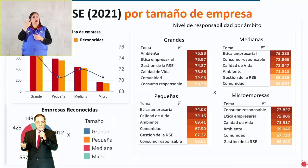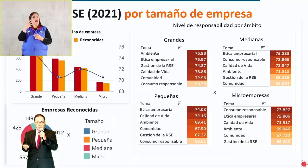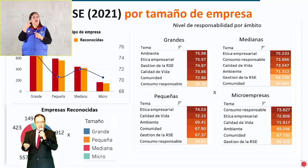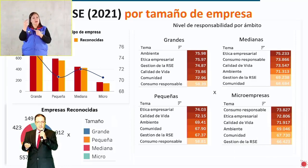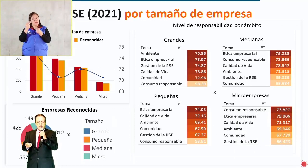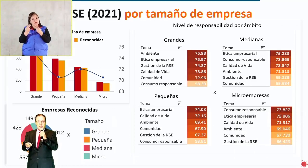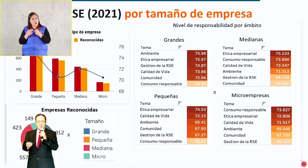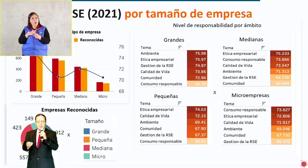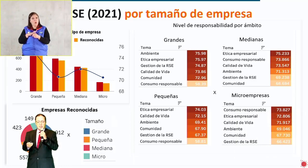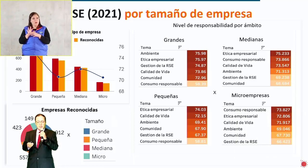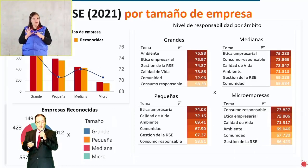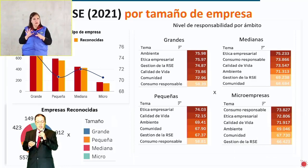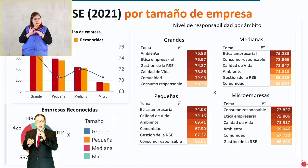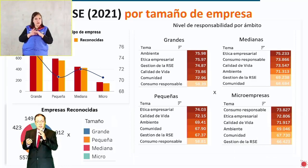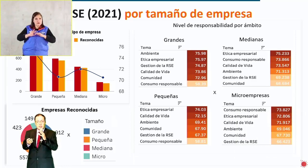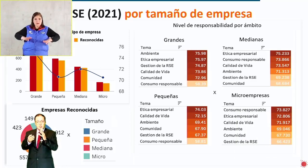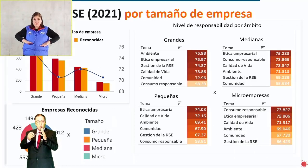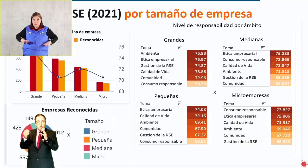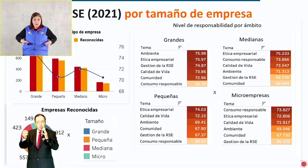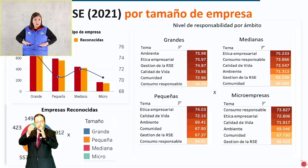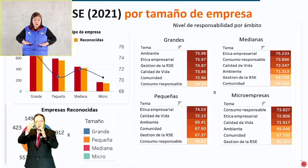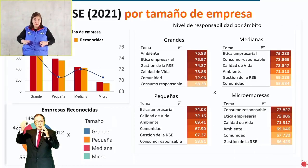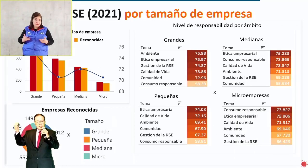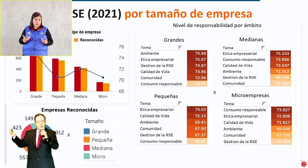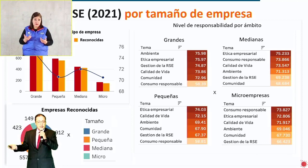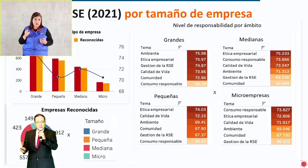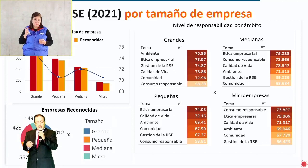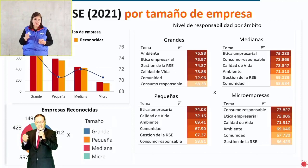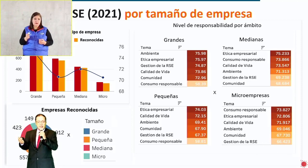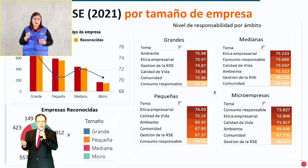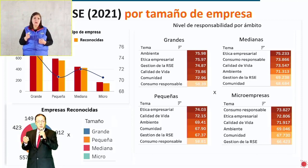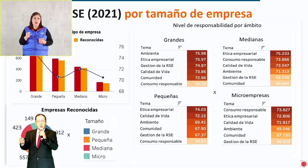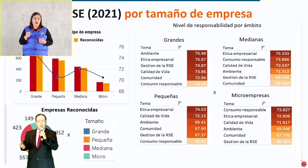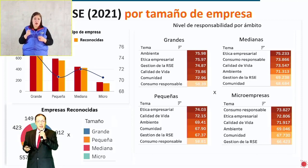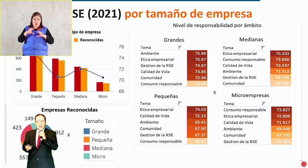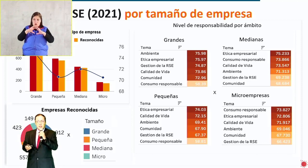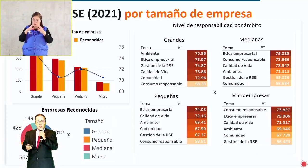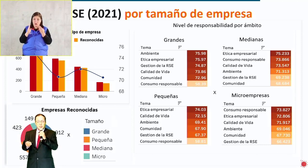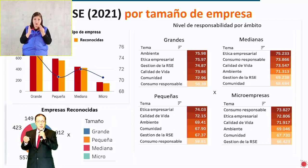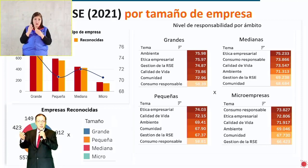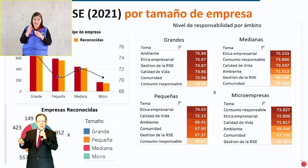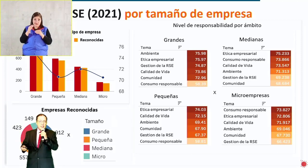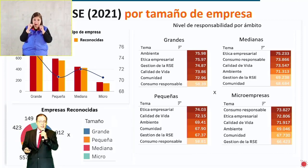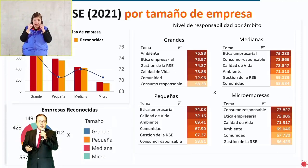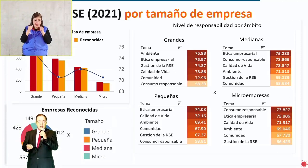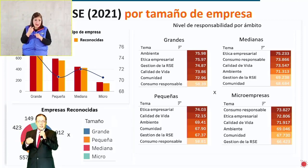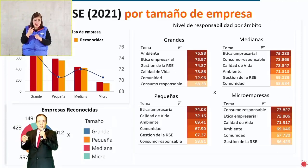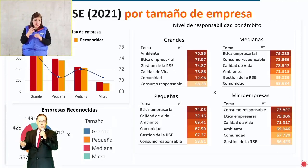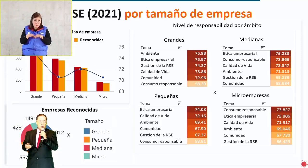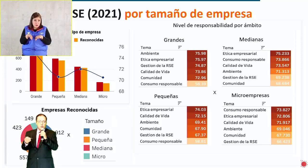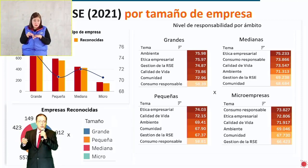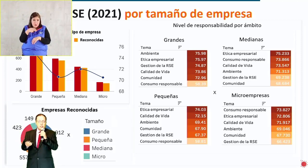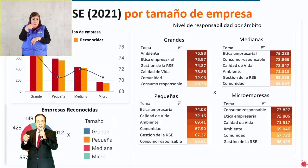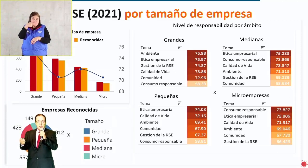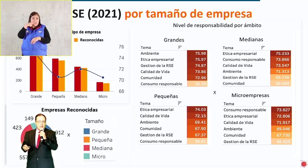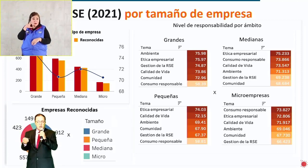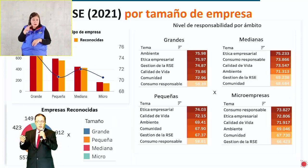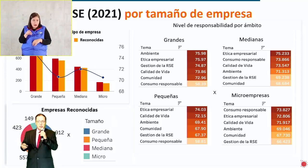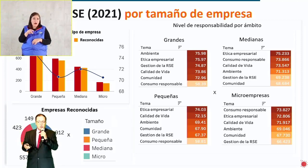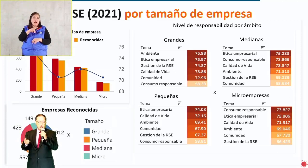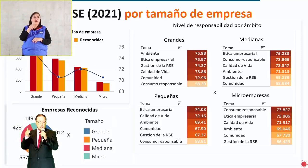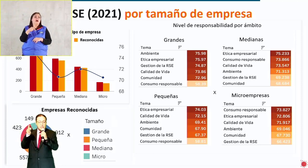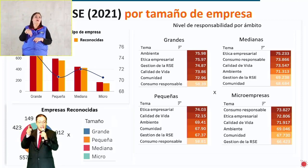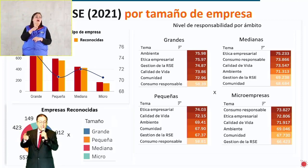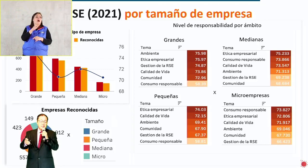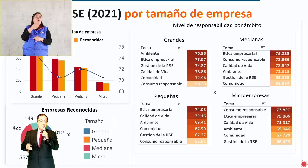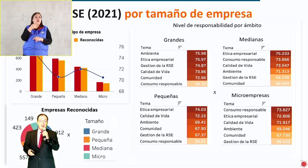las necesidades que este planeta nos puede dar, pues vamos a seguir haciendo uso indiscriminado de